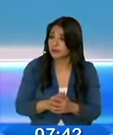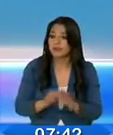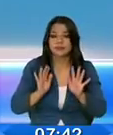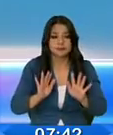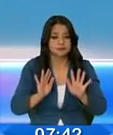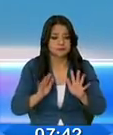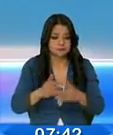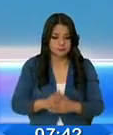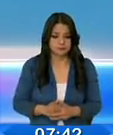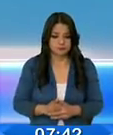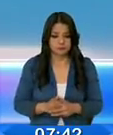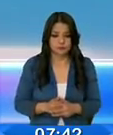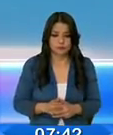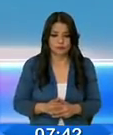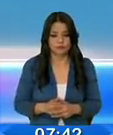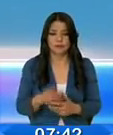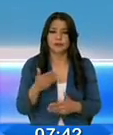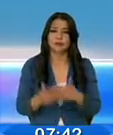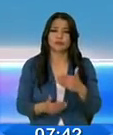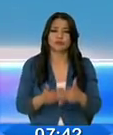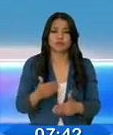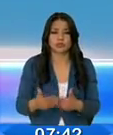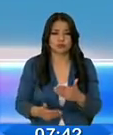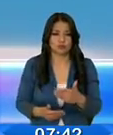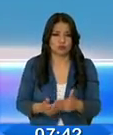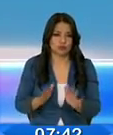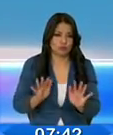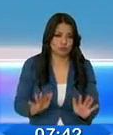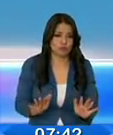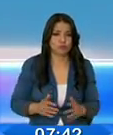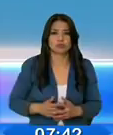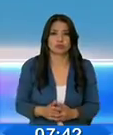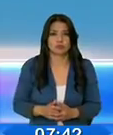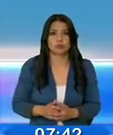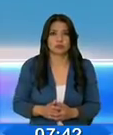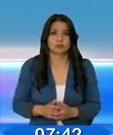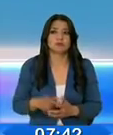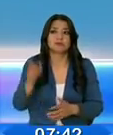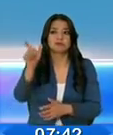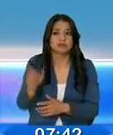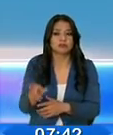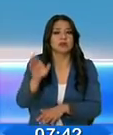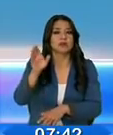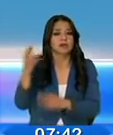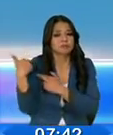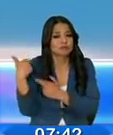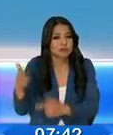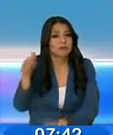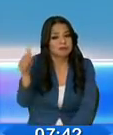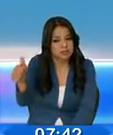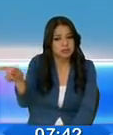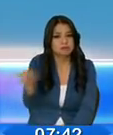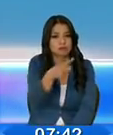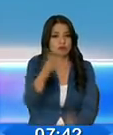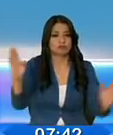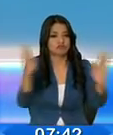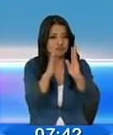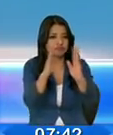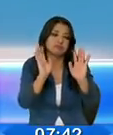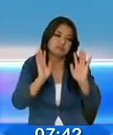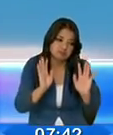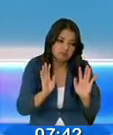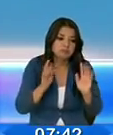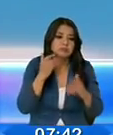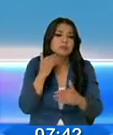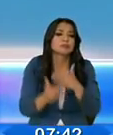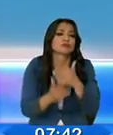caso de los procesos de repetición es un caso, primero que son